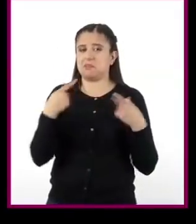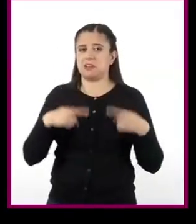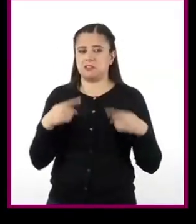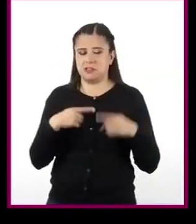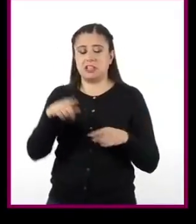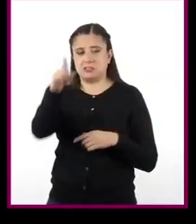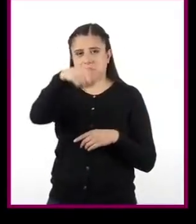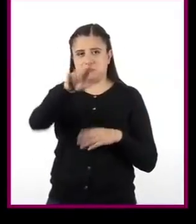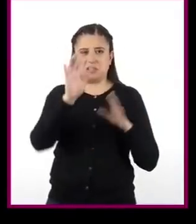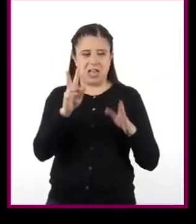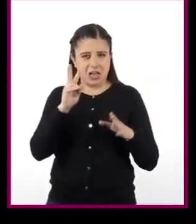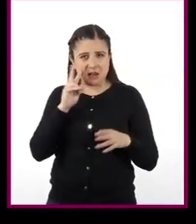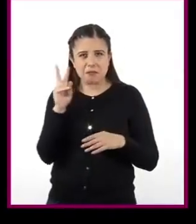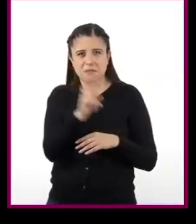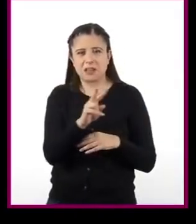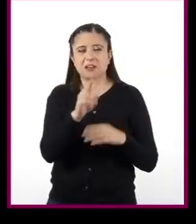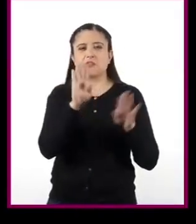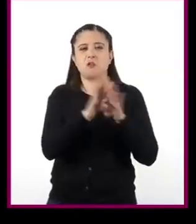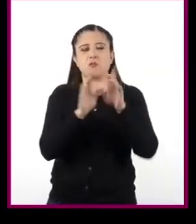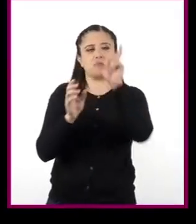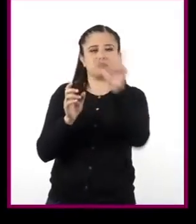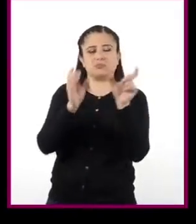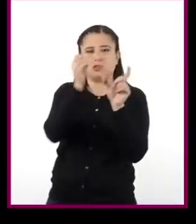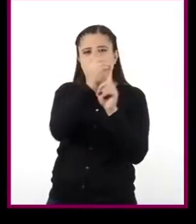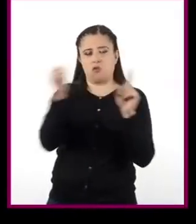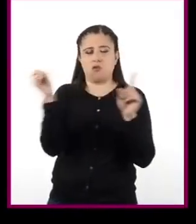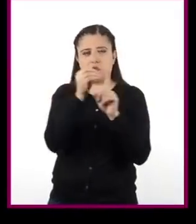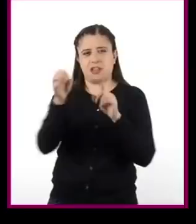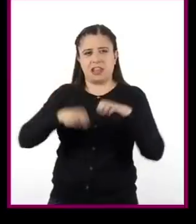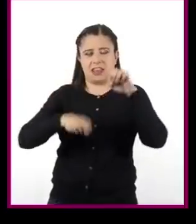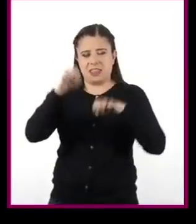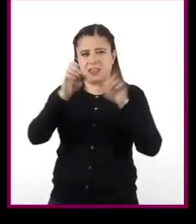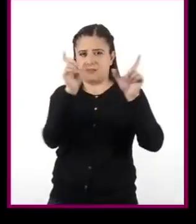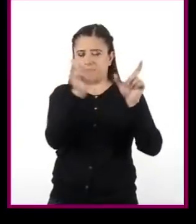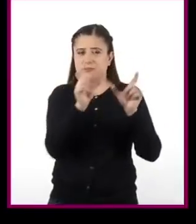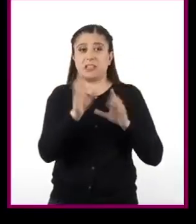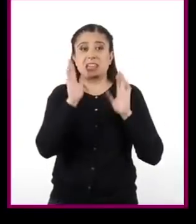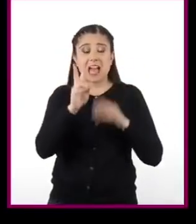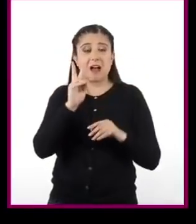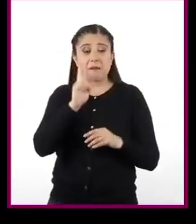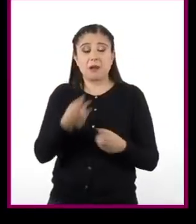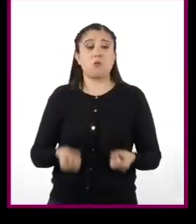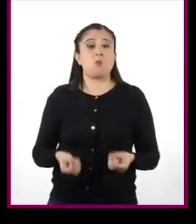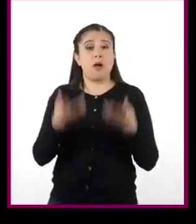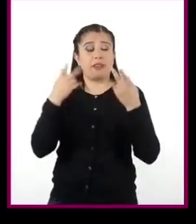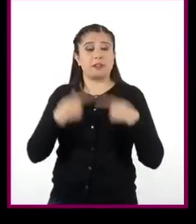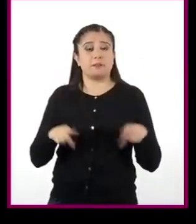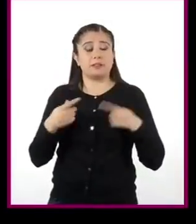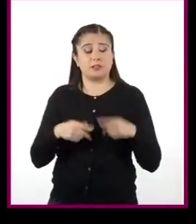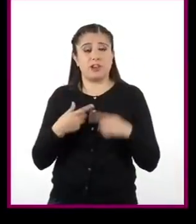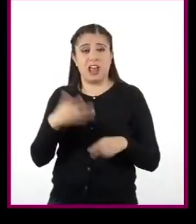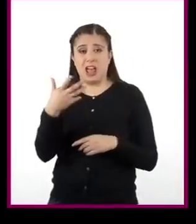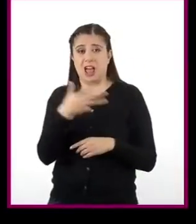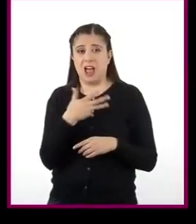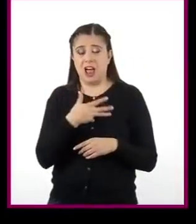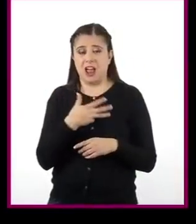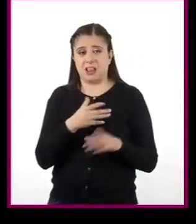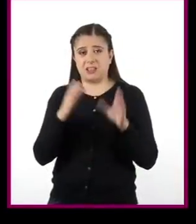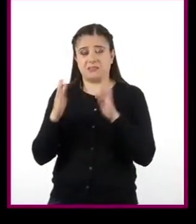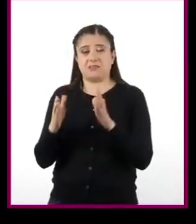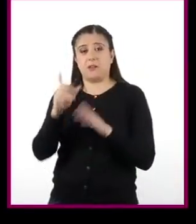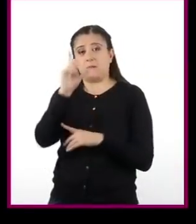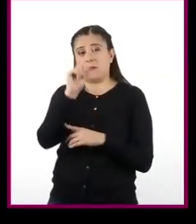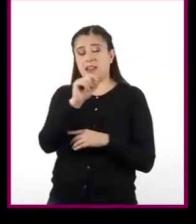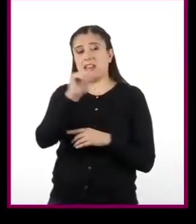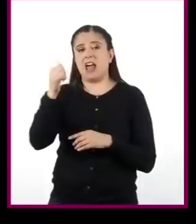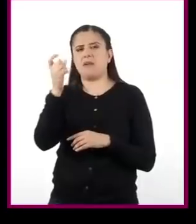tú ya estás viendo de qué va la cosa, ¿verdad? Ya podemos ver cuántas personas hay que tienen entre